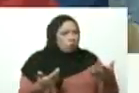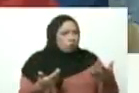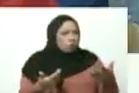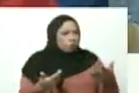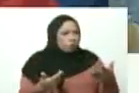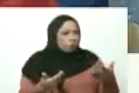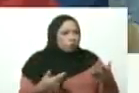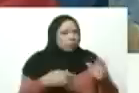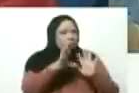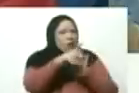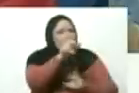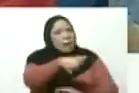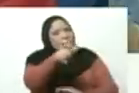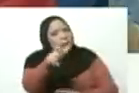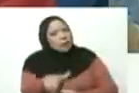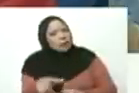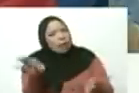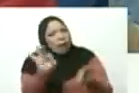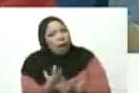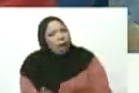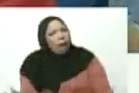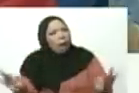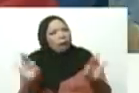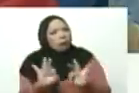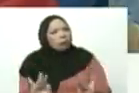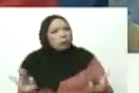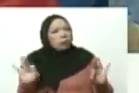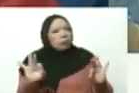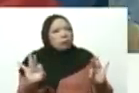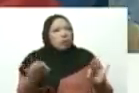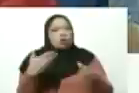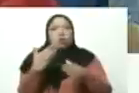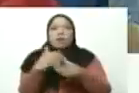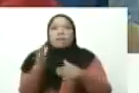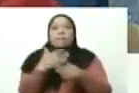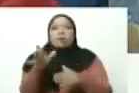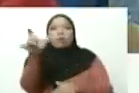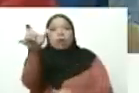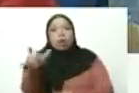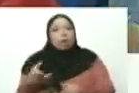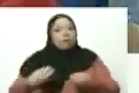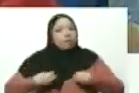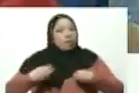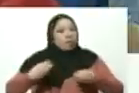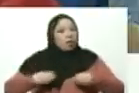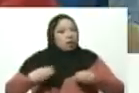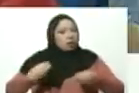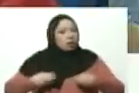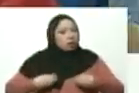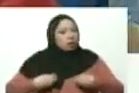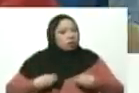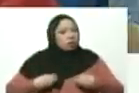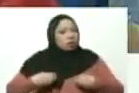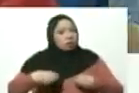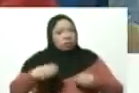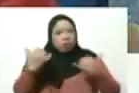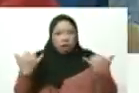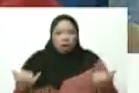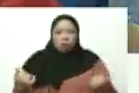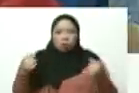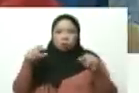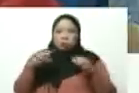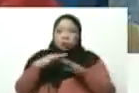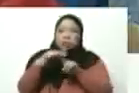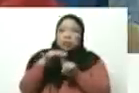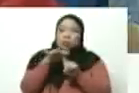de personas que no temen desgracia les la vida al prójimo como en esta trama a la